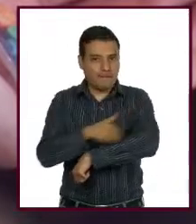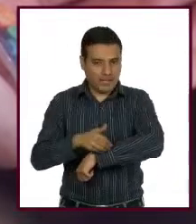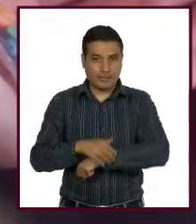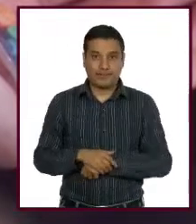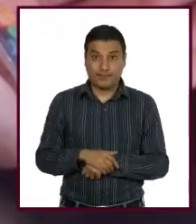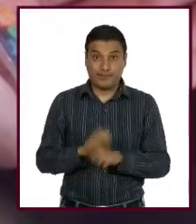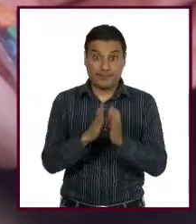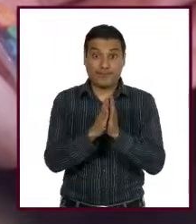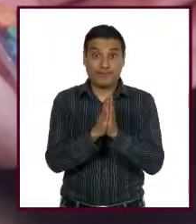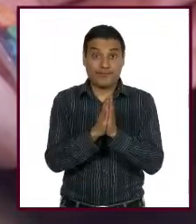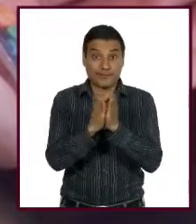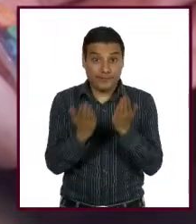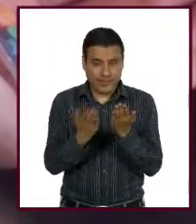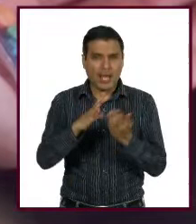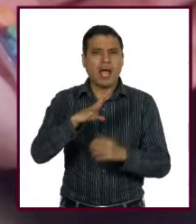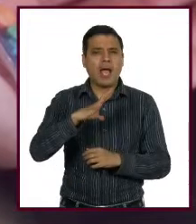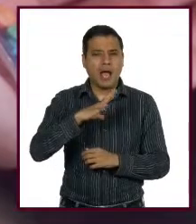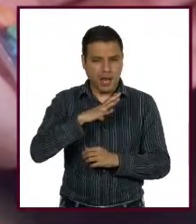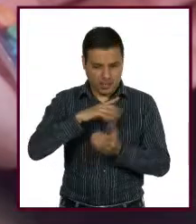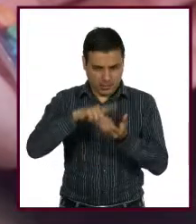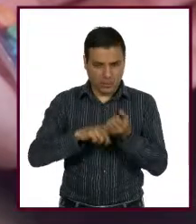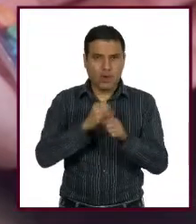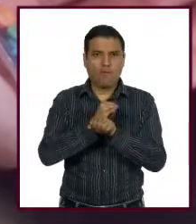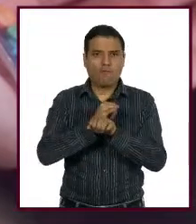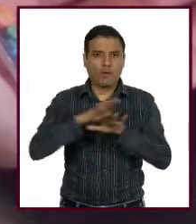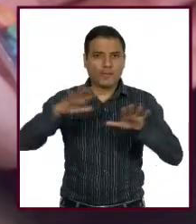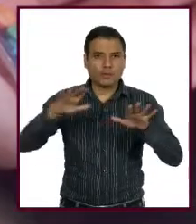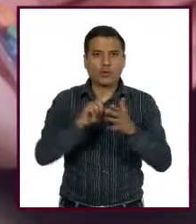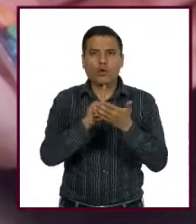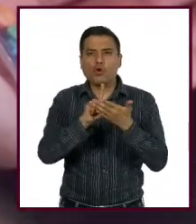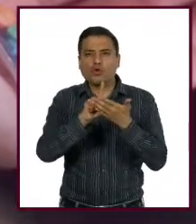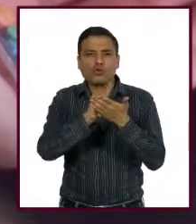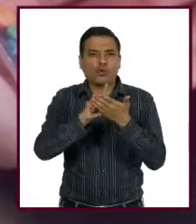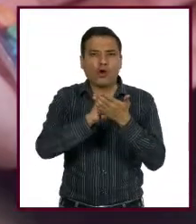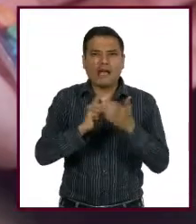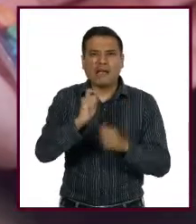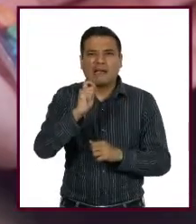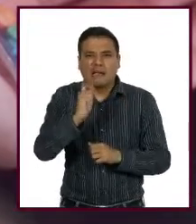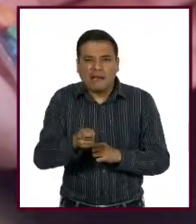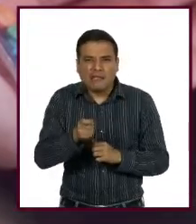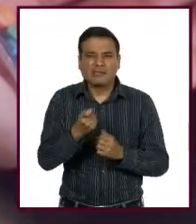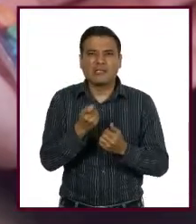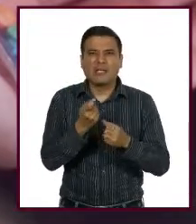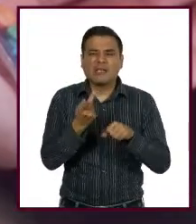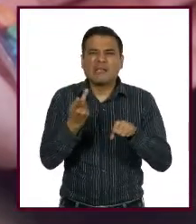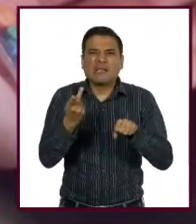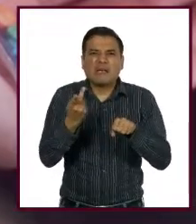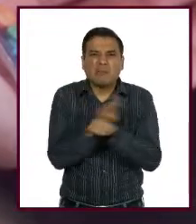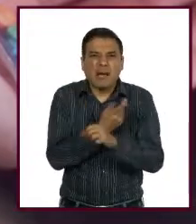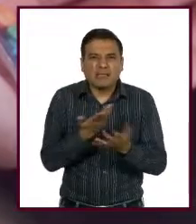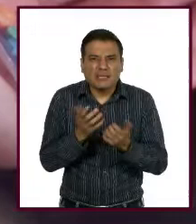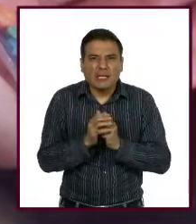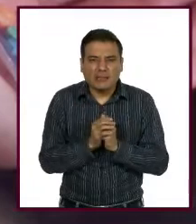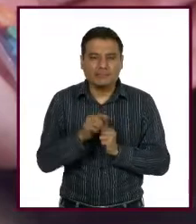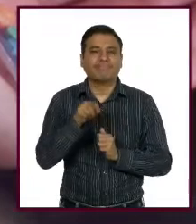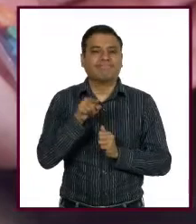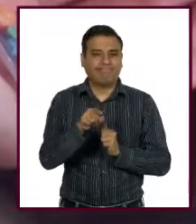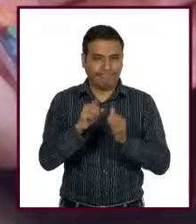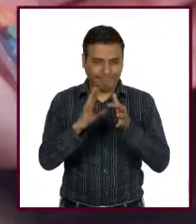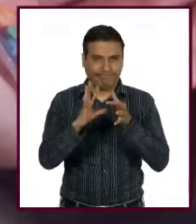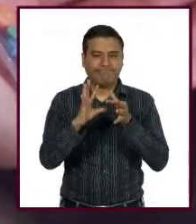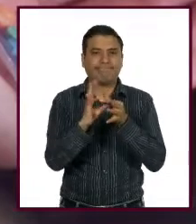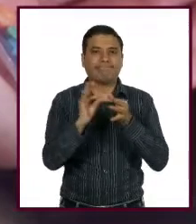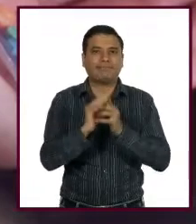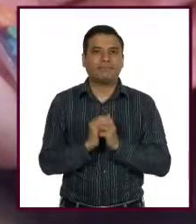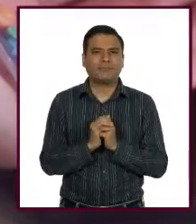les brindarán información sobre las consecuencias y sobre todo los daños irreversibles que ocasiona el consumo de las drogas. Y esto